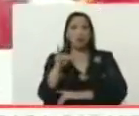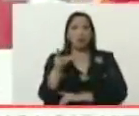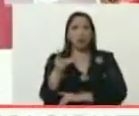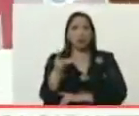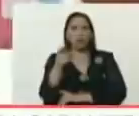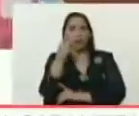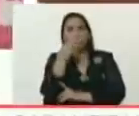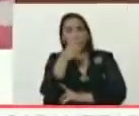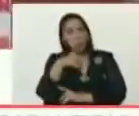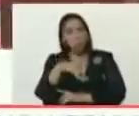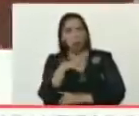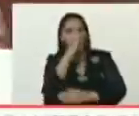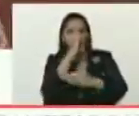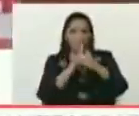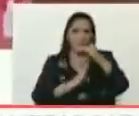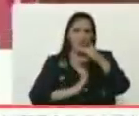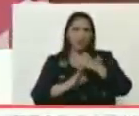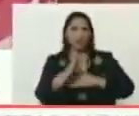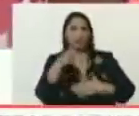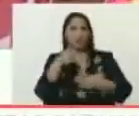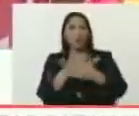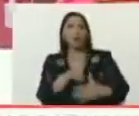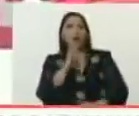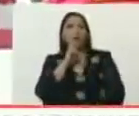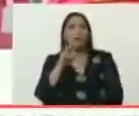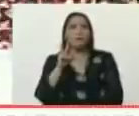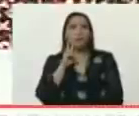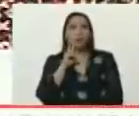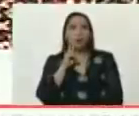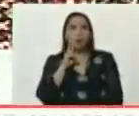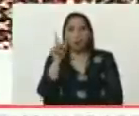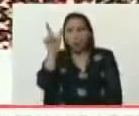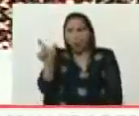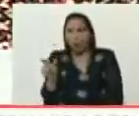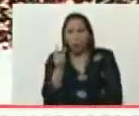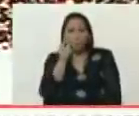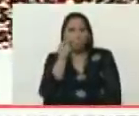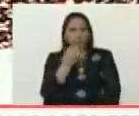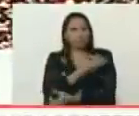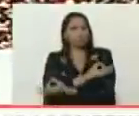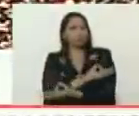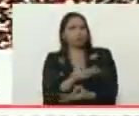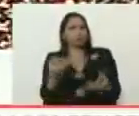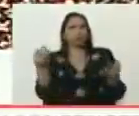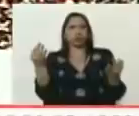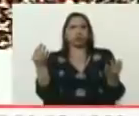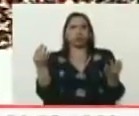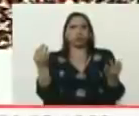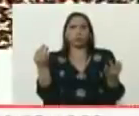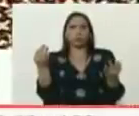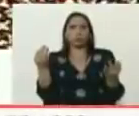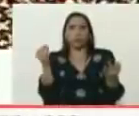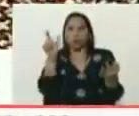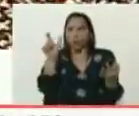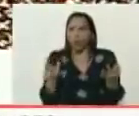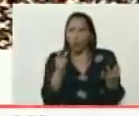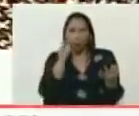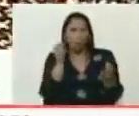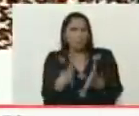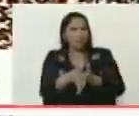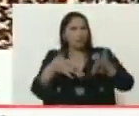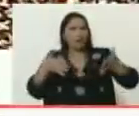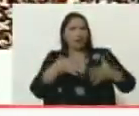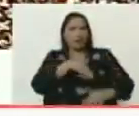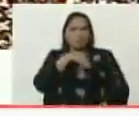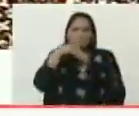humilde, contra Evo Morales, un ser humano extraordinario. Un ser humano grande en